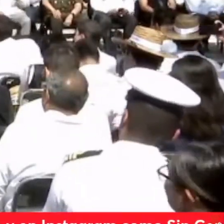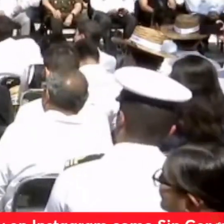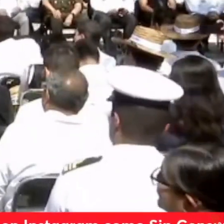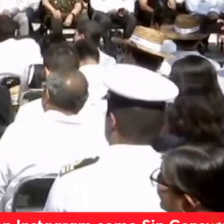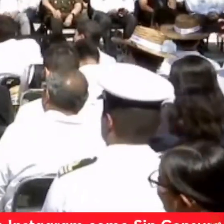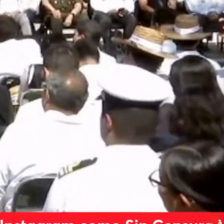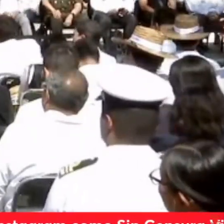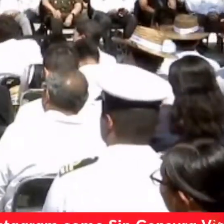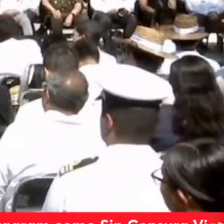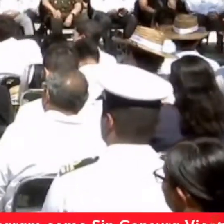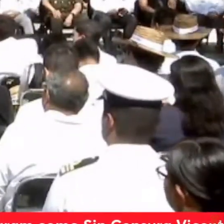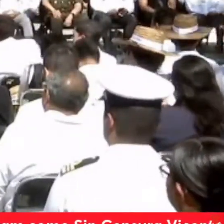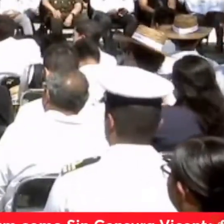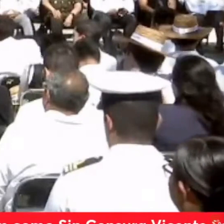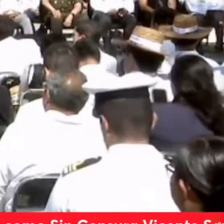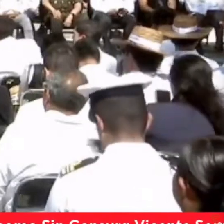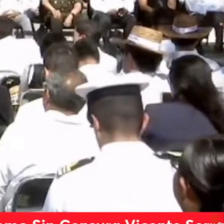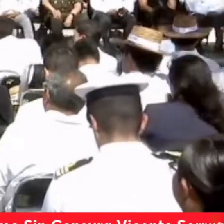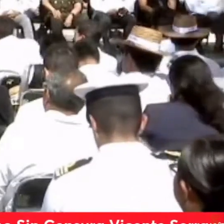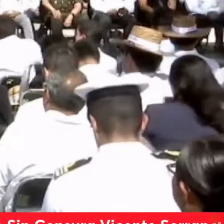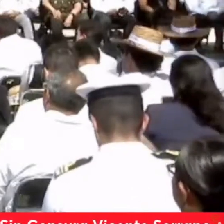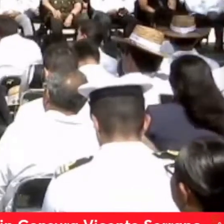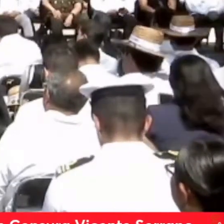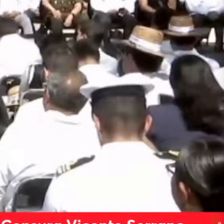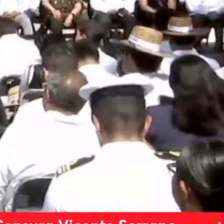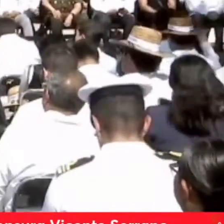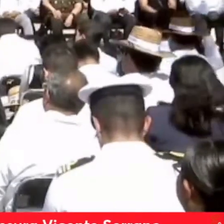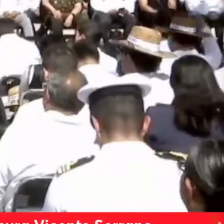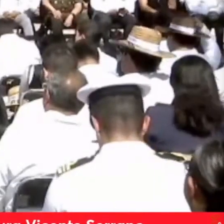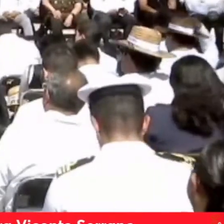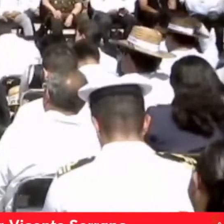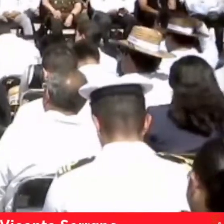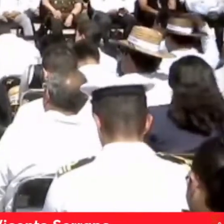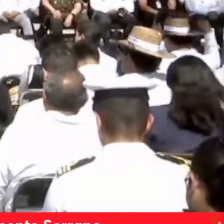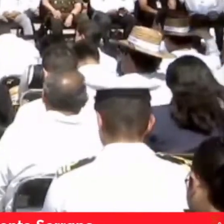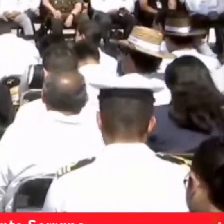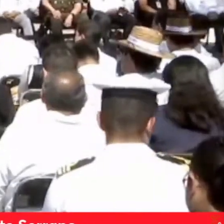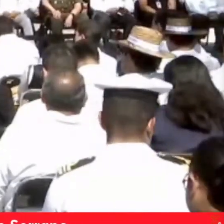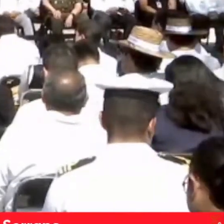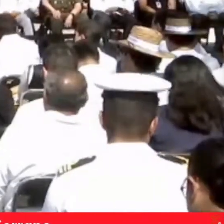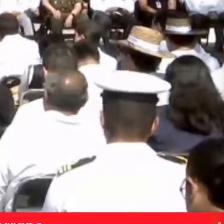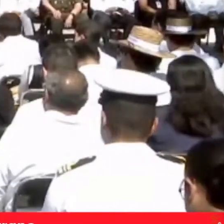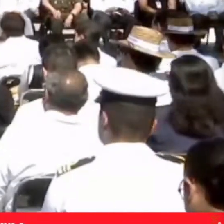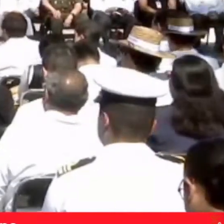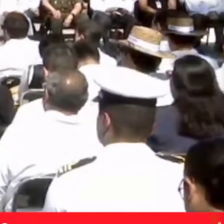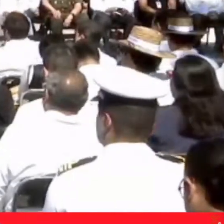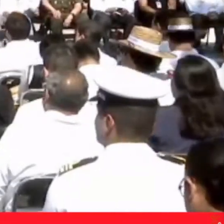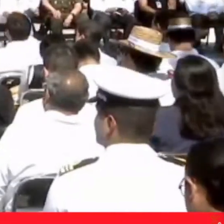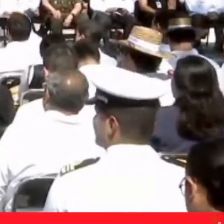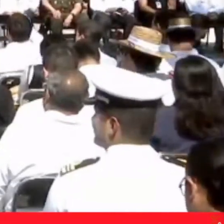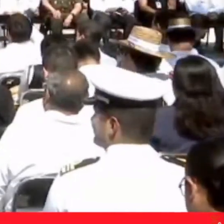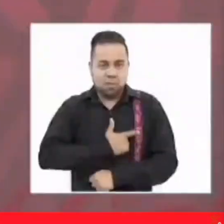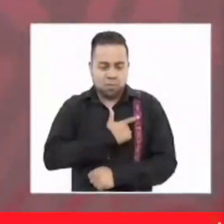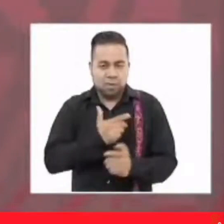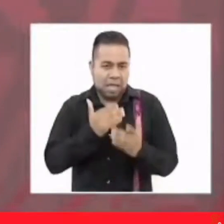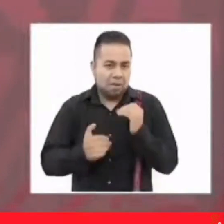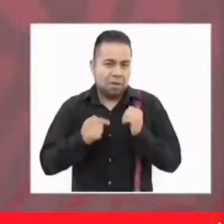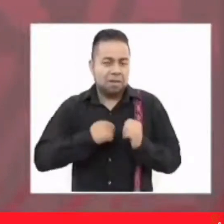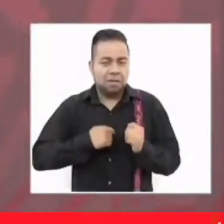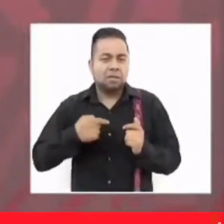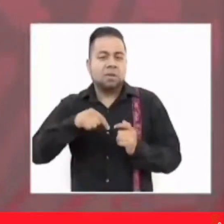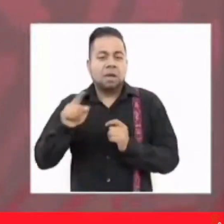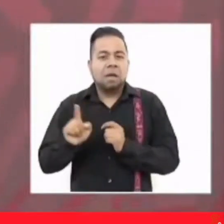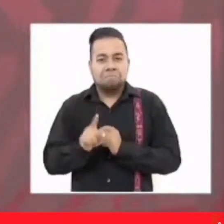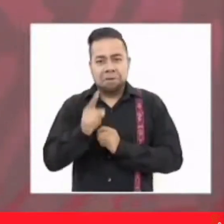región del Istmo de nuestro país, me da mucho gusto participar en este